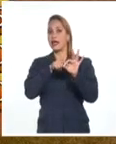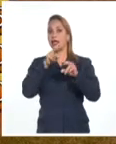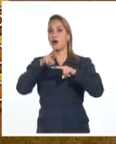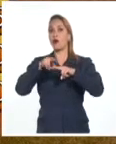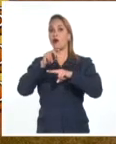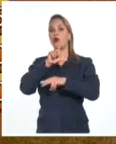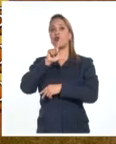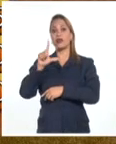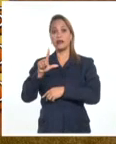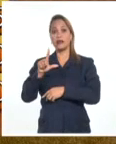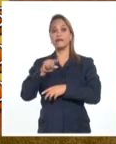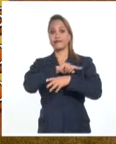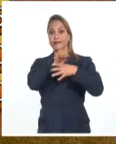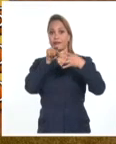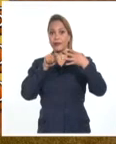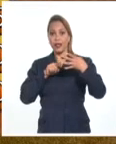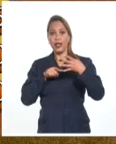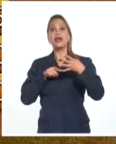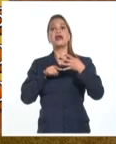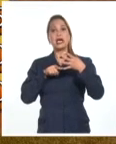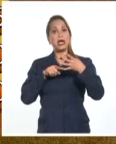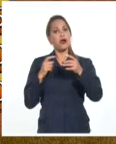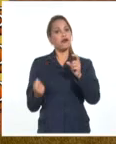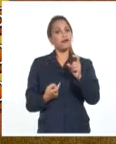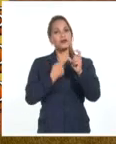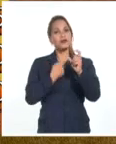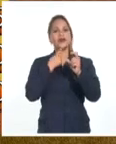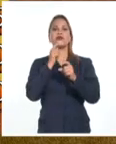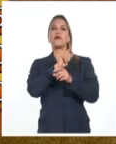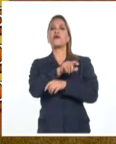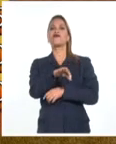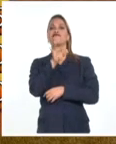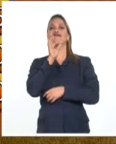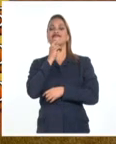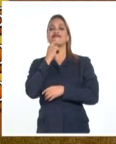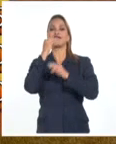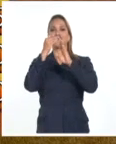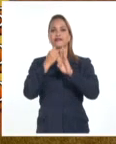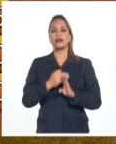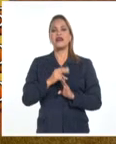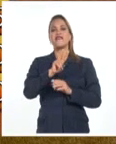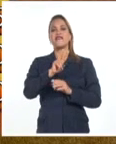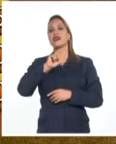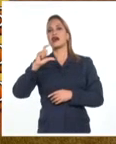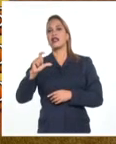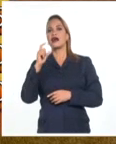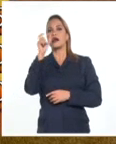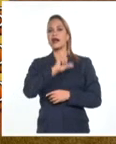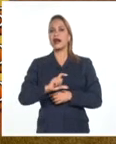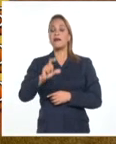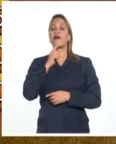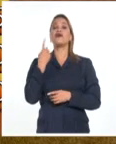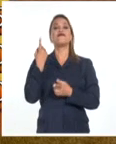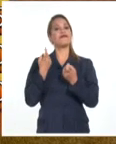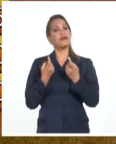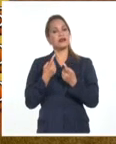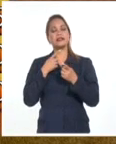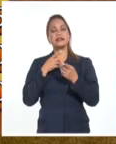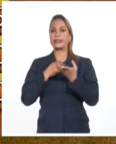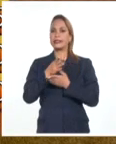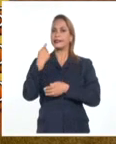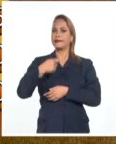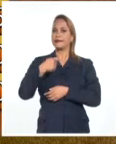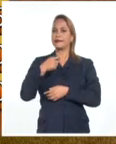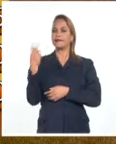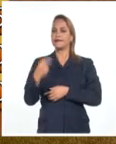Holguín protagonizan una cerrada lucha por clasificar. Entre tanto, Villa Clara y Camagüey aún tienen opciones. En